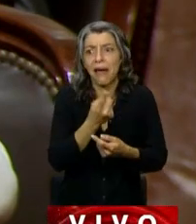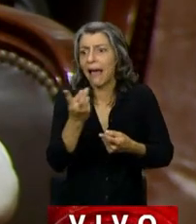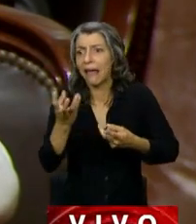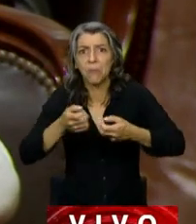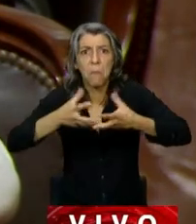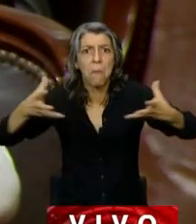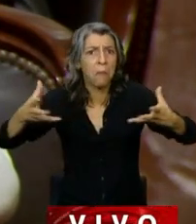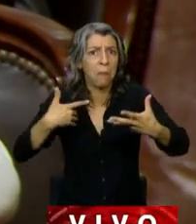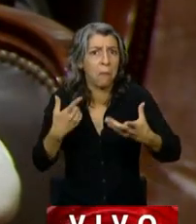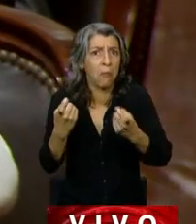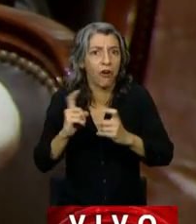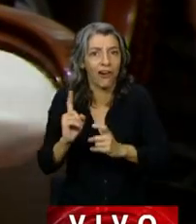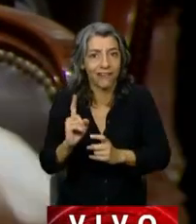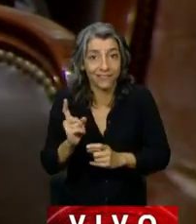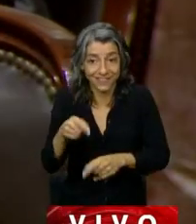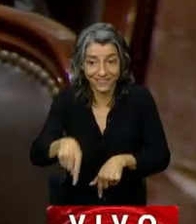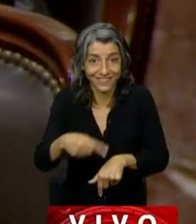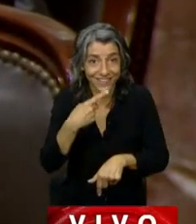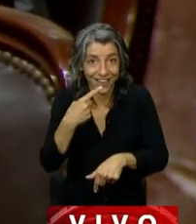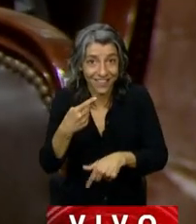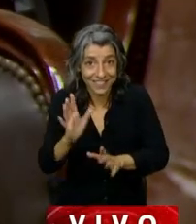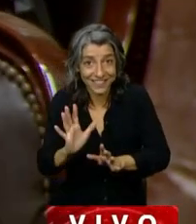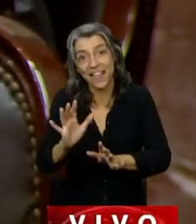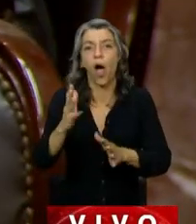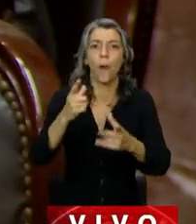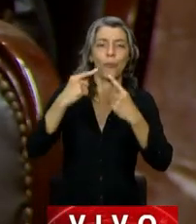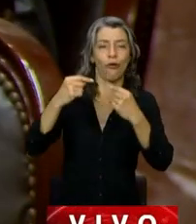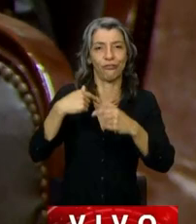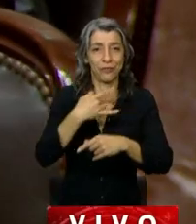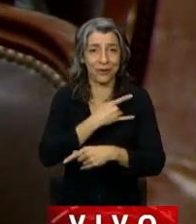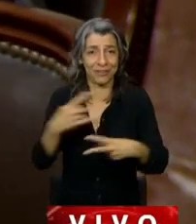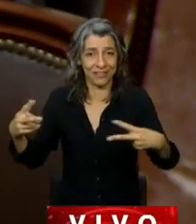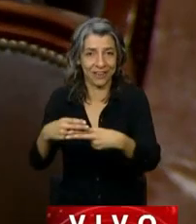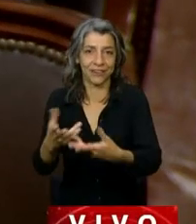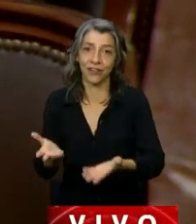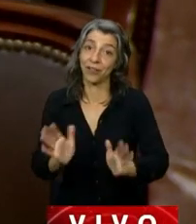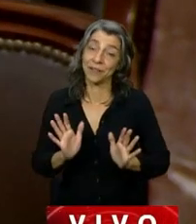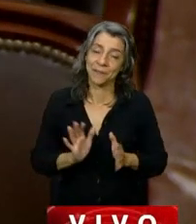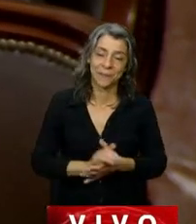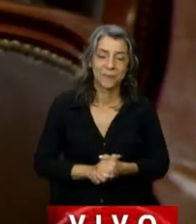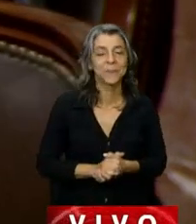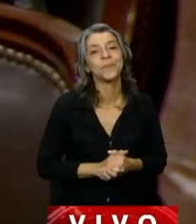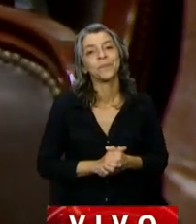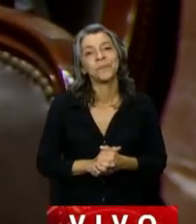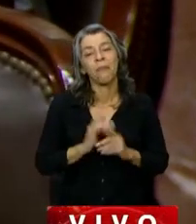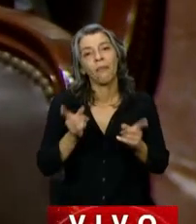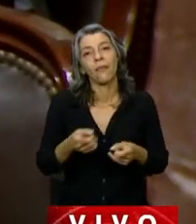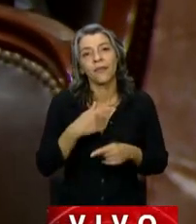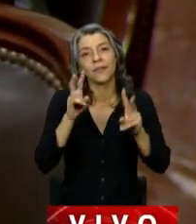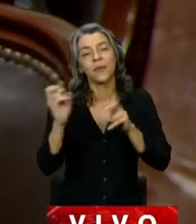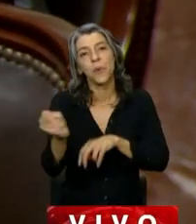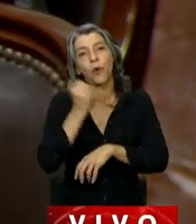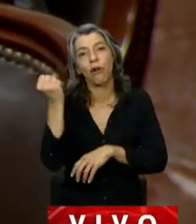bueno, y también quiero hablar de otro tema que para mí es importante, que son los privilegios. ¿Qué son los